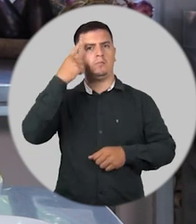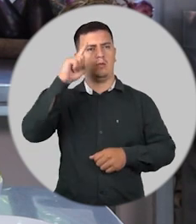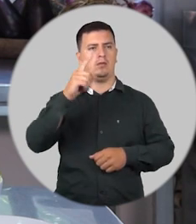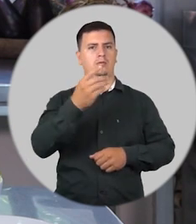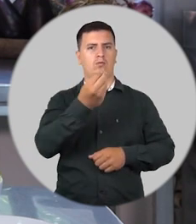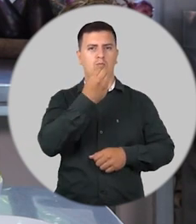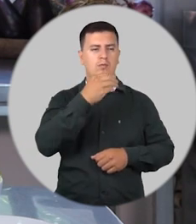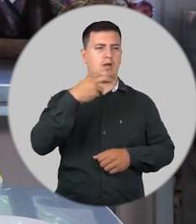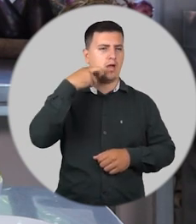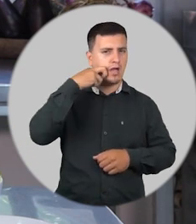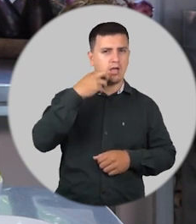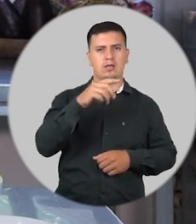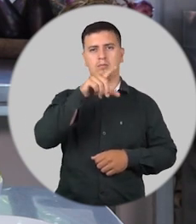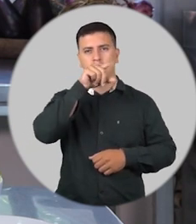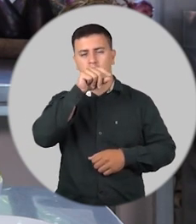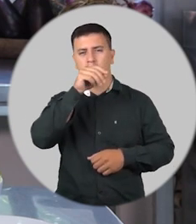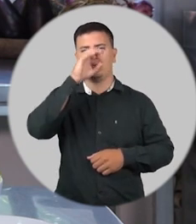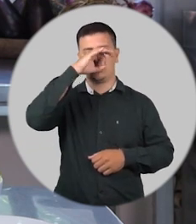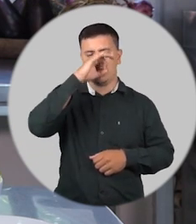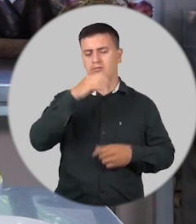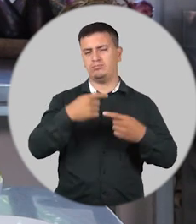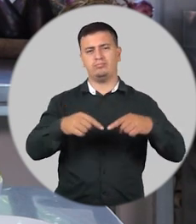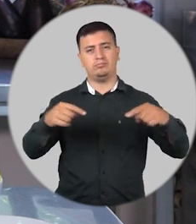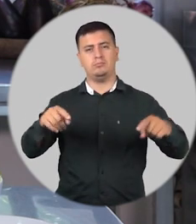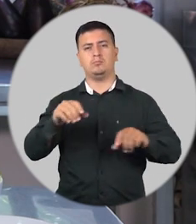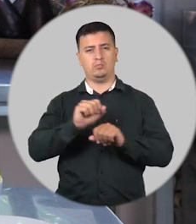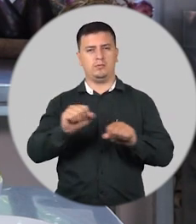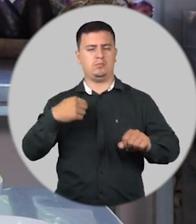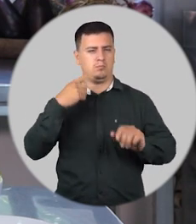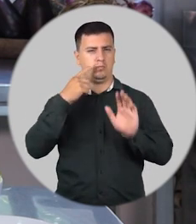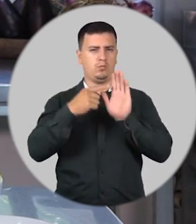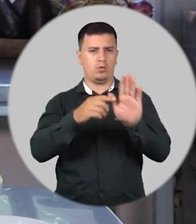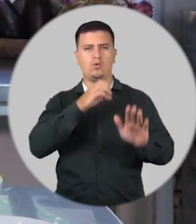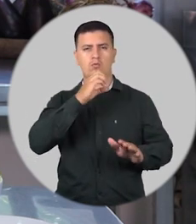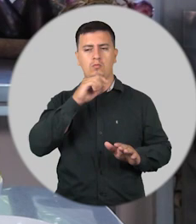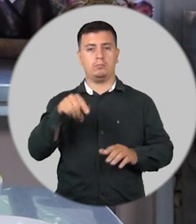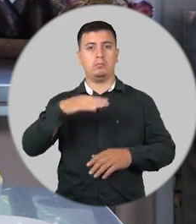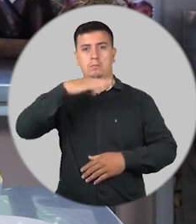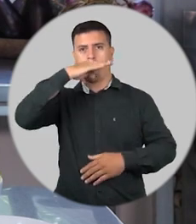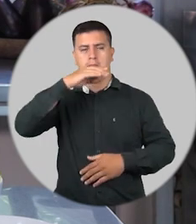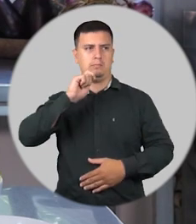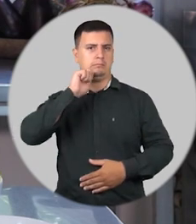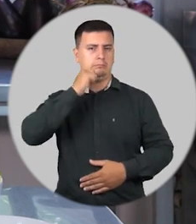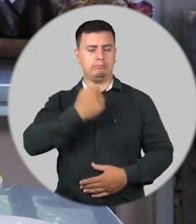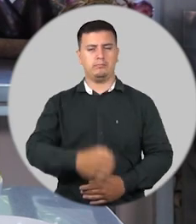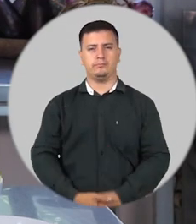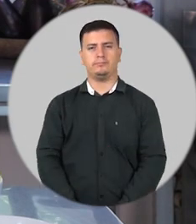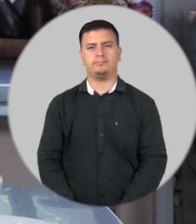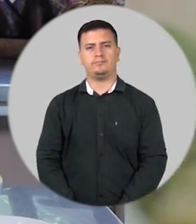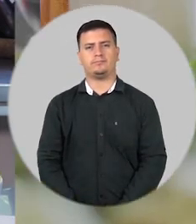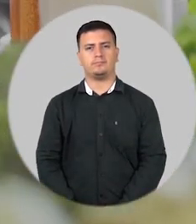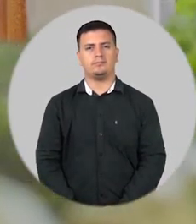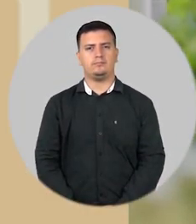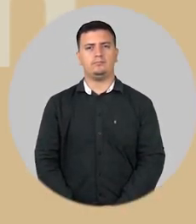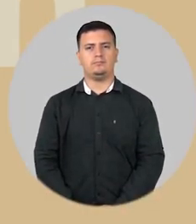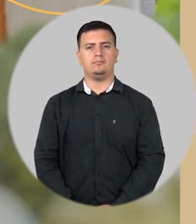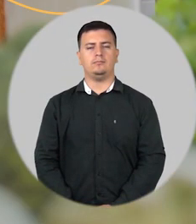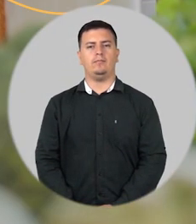con cerdo, así que vamos a quitarle todo el provecho posible a esta fruta deliciosa que tenemos en nuestro país.